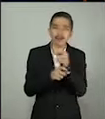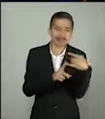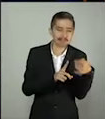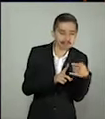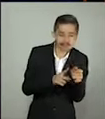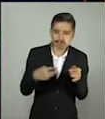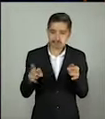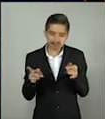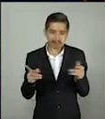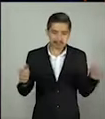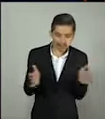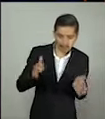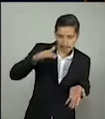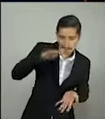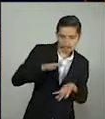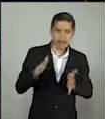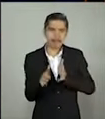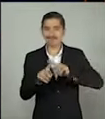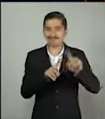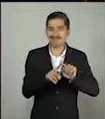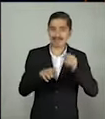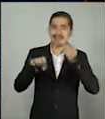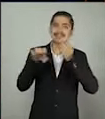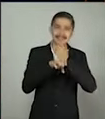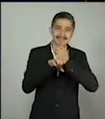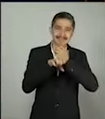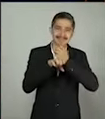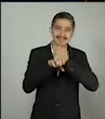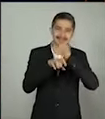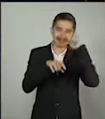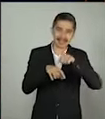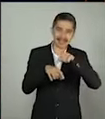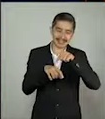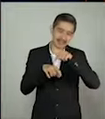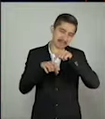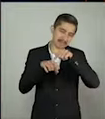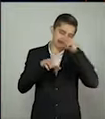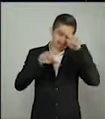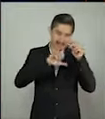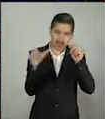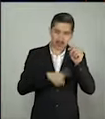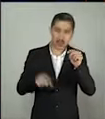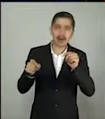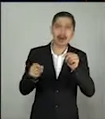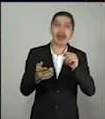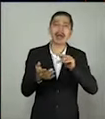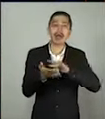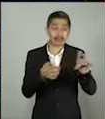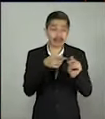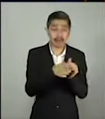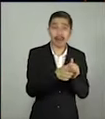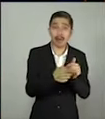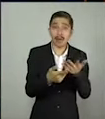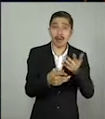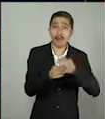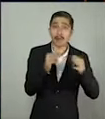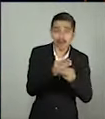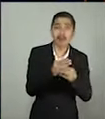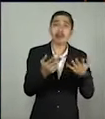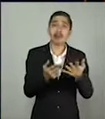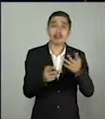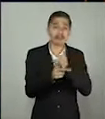ensambladoras que están ubicadas en otros estados de la República y que dependen del flujo de insumos